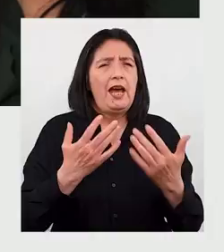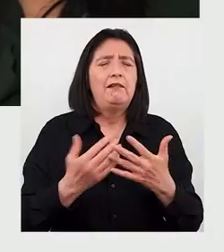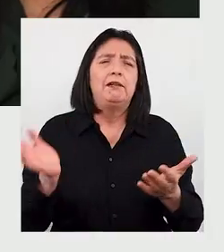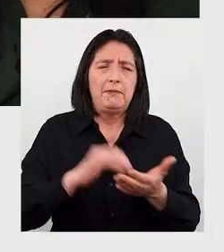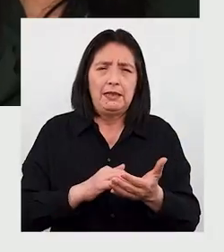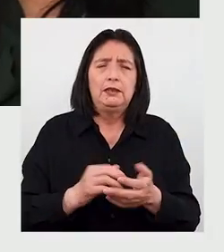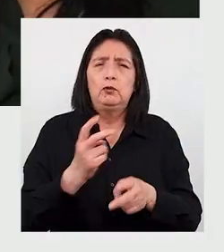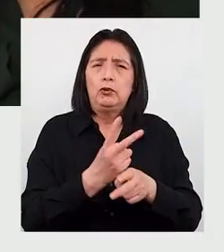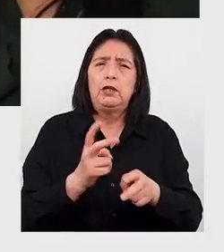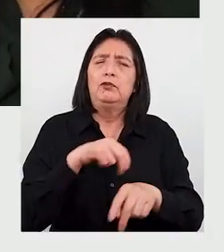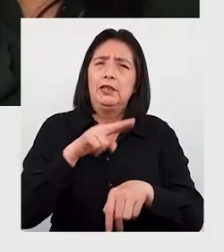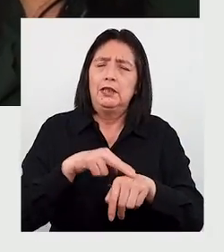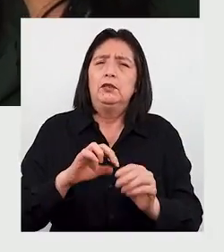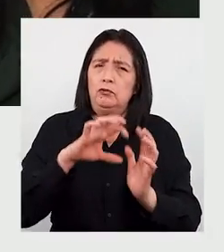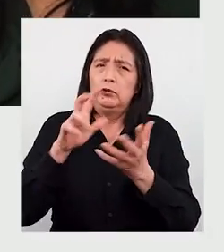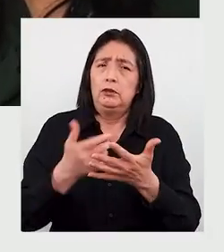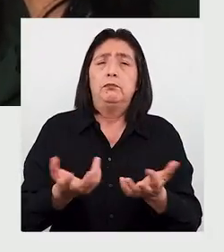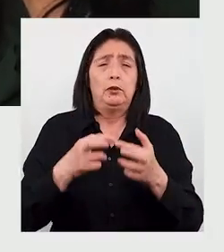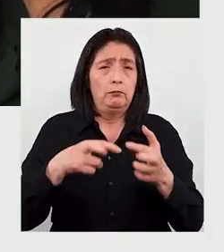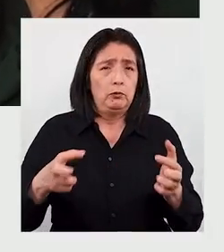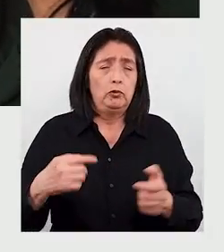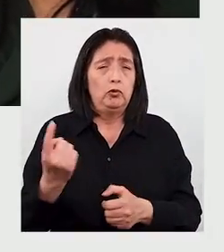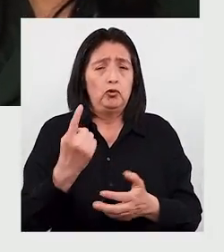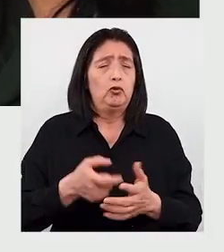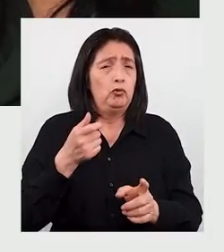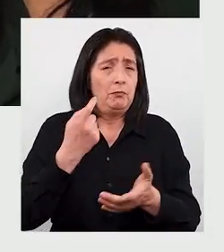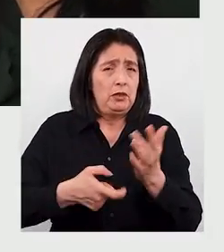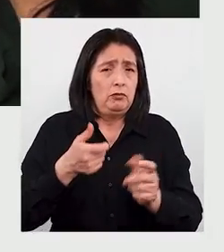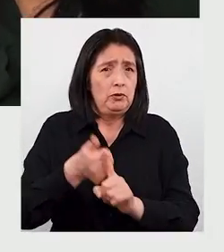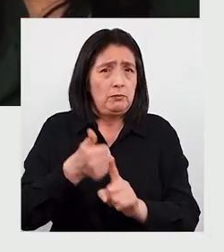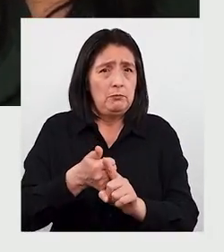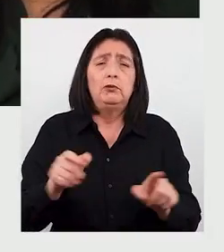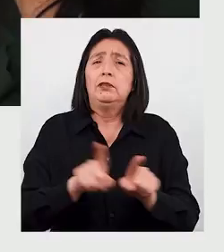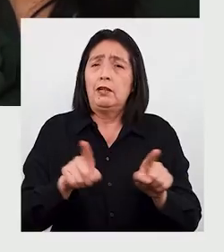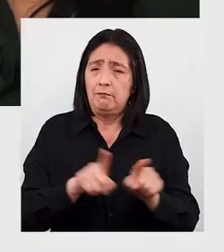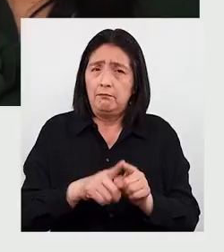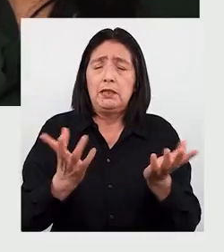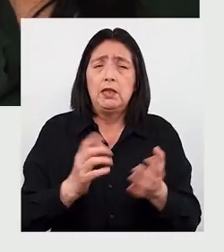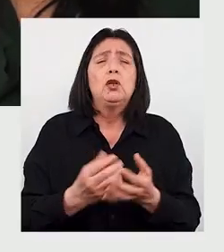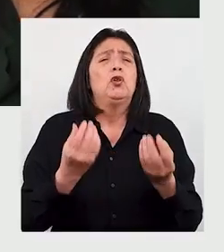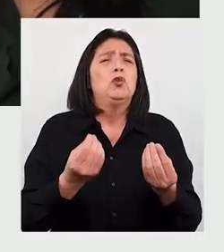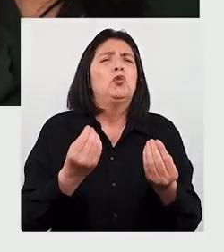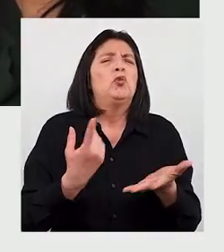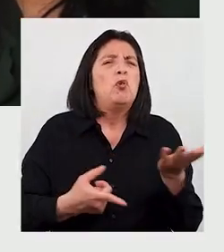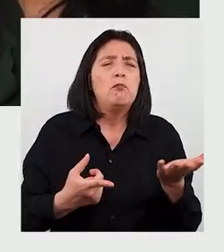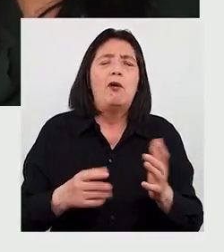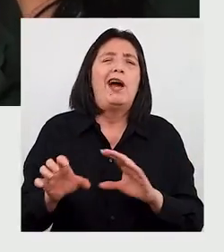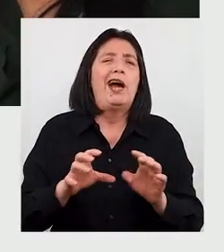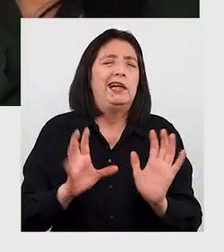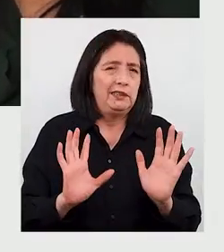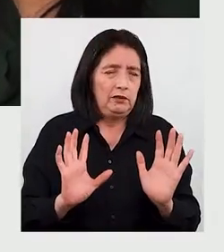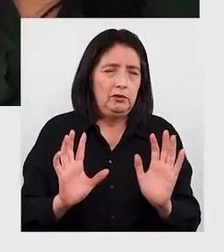más de sostenibilidad, ya que el producto no solo vale por sí mismo, sino que también lo definen las condiciones bajo las